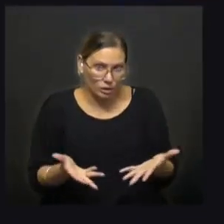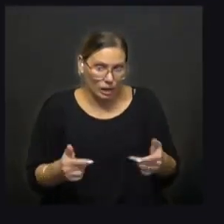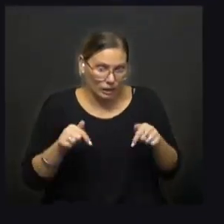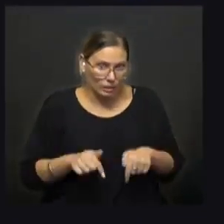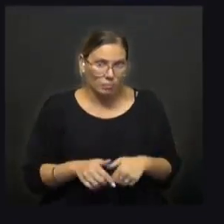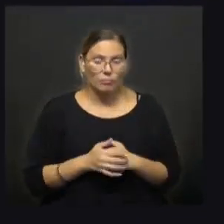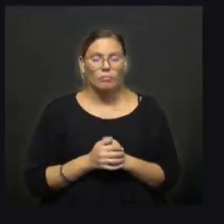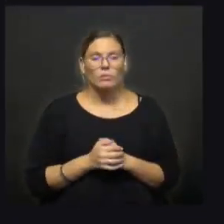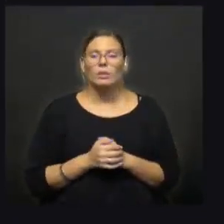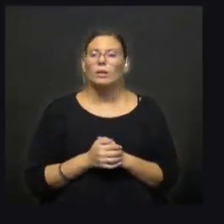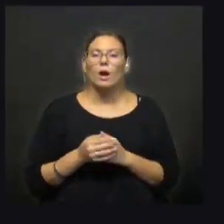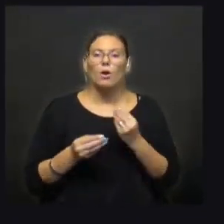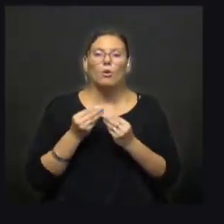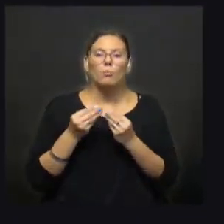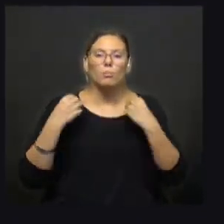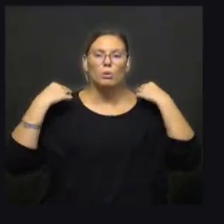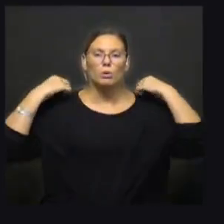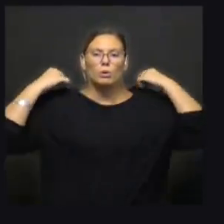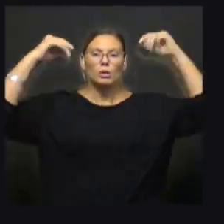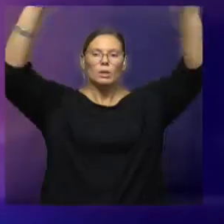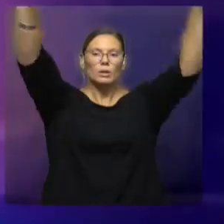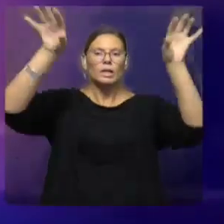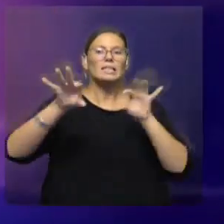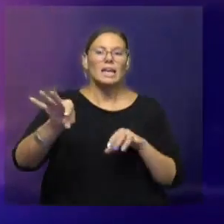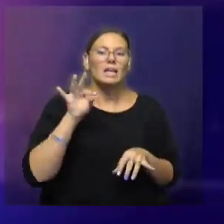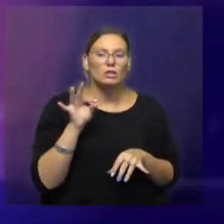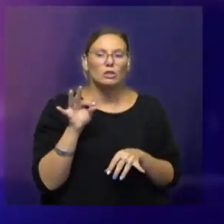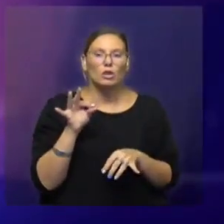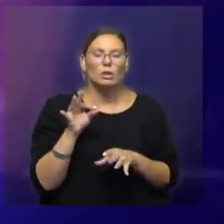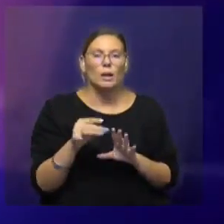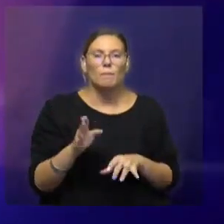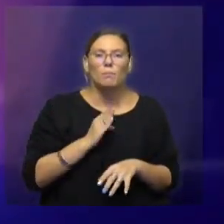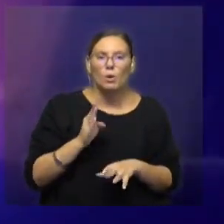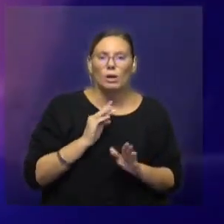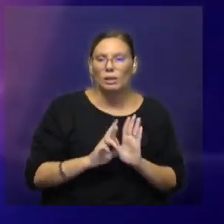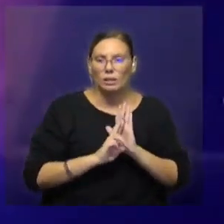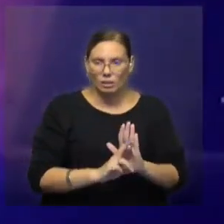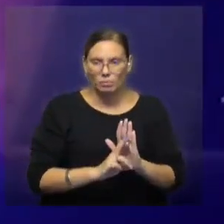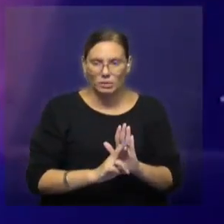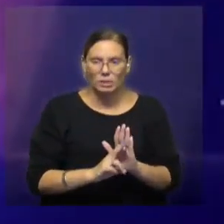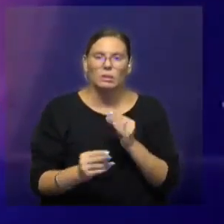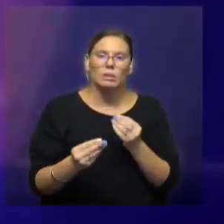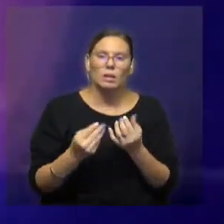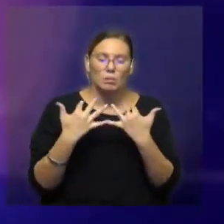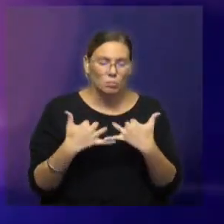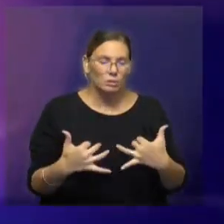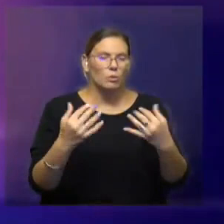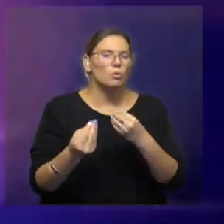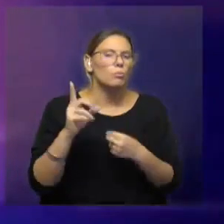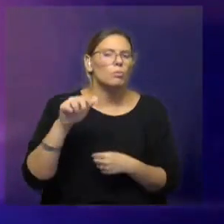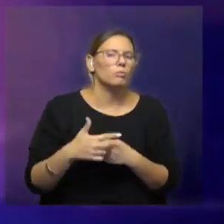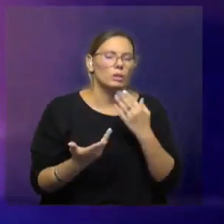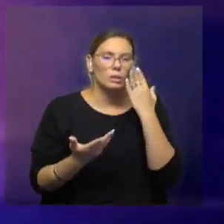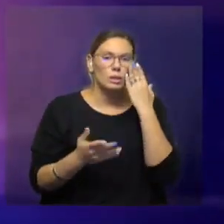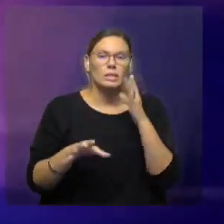ahora. ¿Cómo hacen la selección de esas mujeres a las que representan también en este espectáculo? Bueno, justamente hay